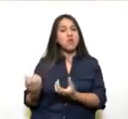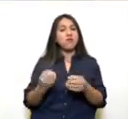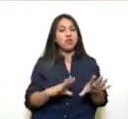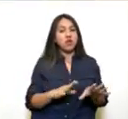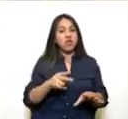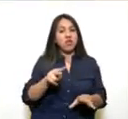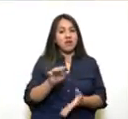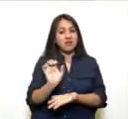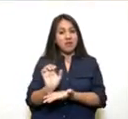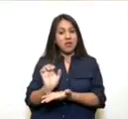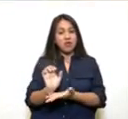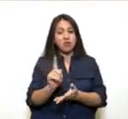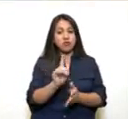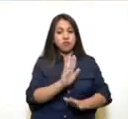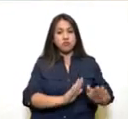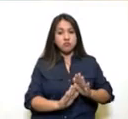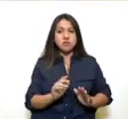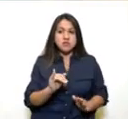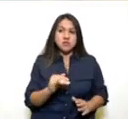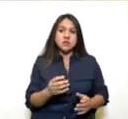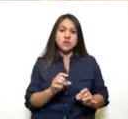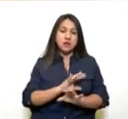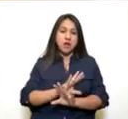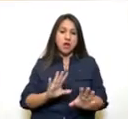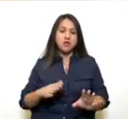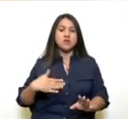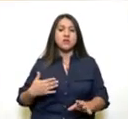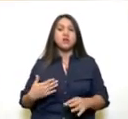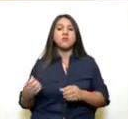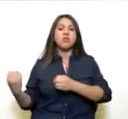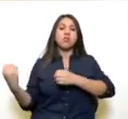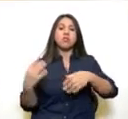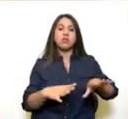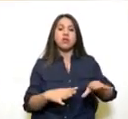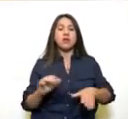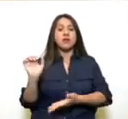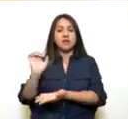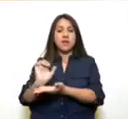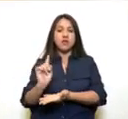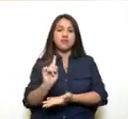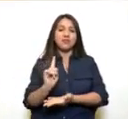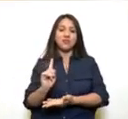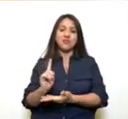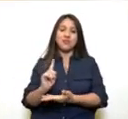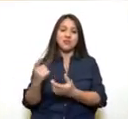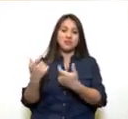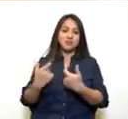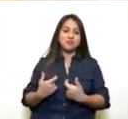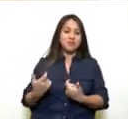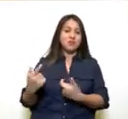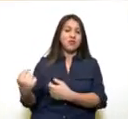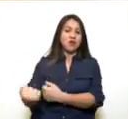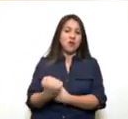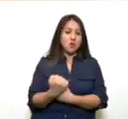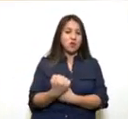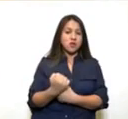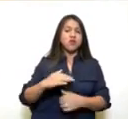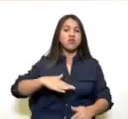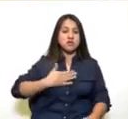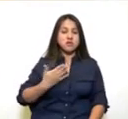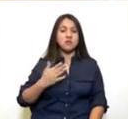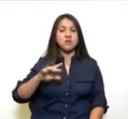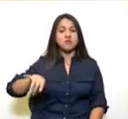desamparados por el estado abandonados si efectivamente nos sentimos desamparados